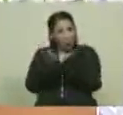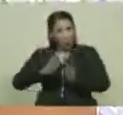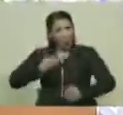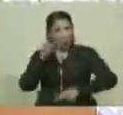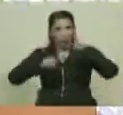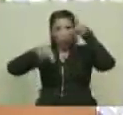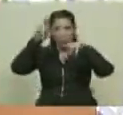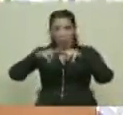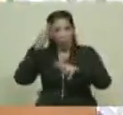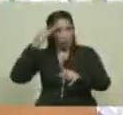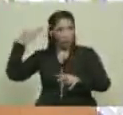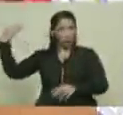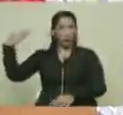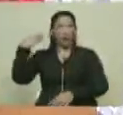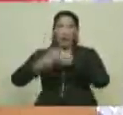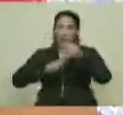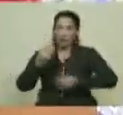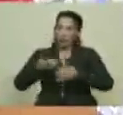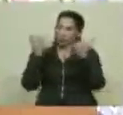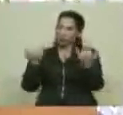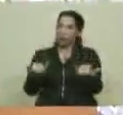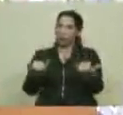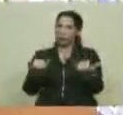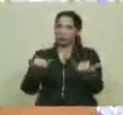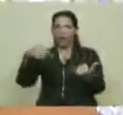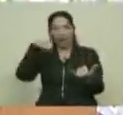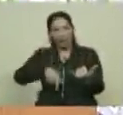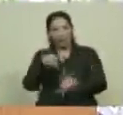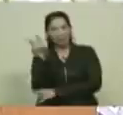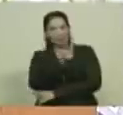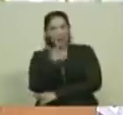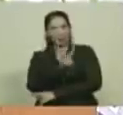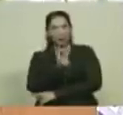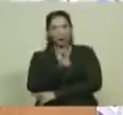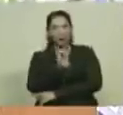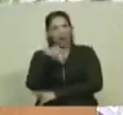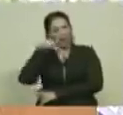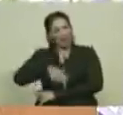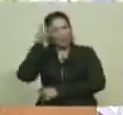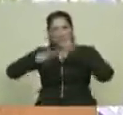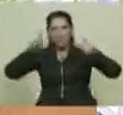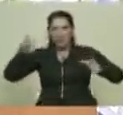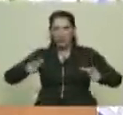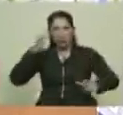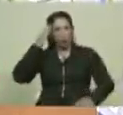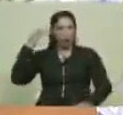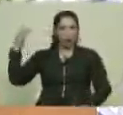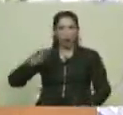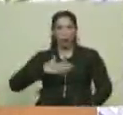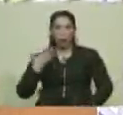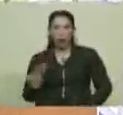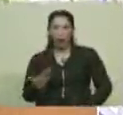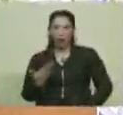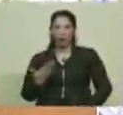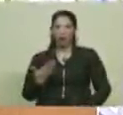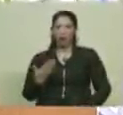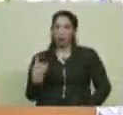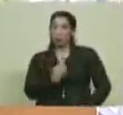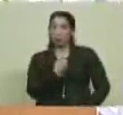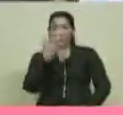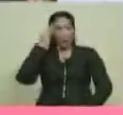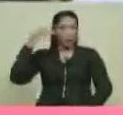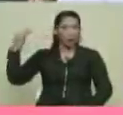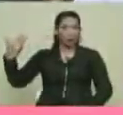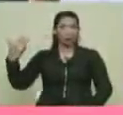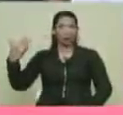los sueños y hacerse realidad, es en Venezuela. Aquí la gente puede soñar, y no solo puede soñar, sino que